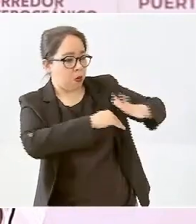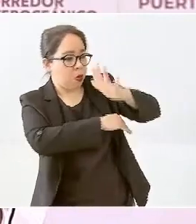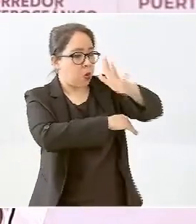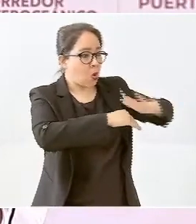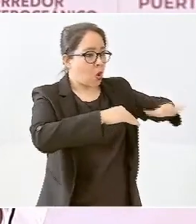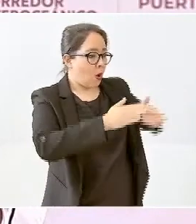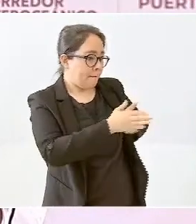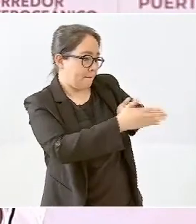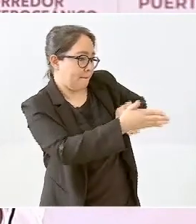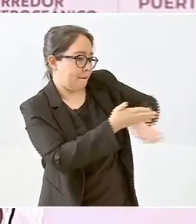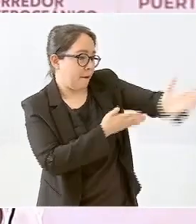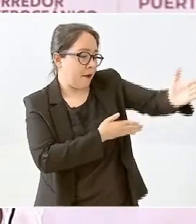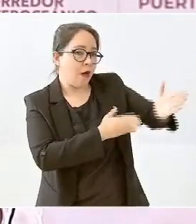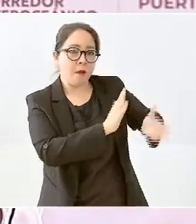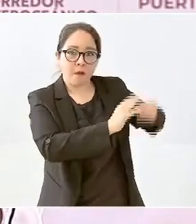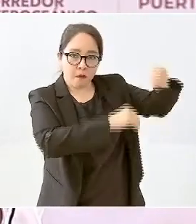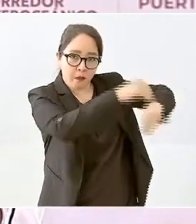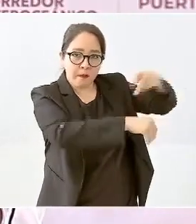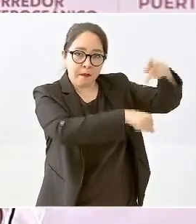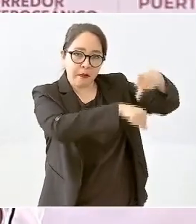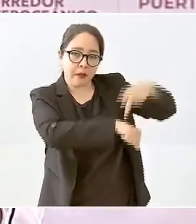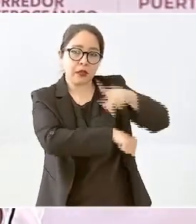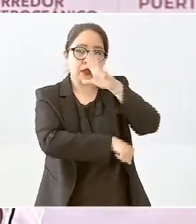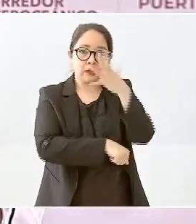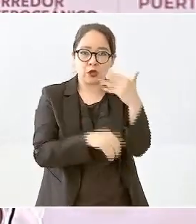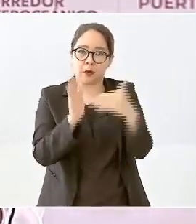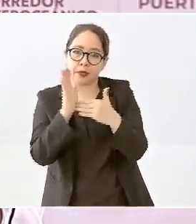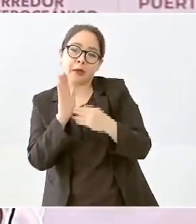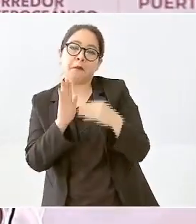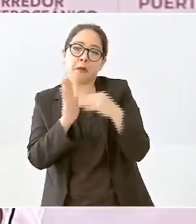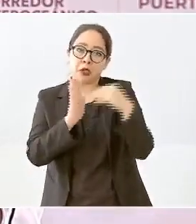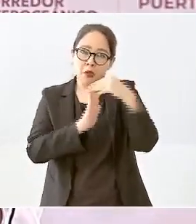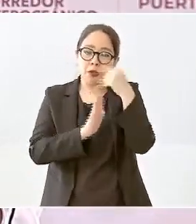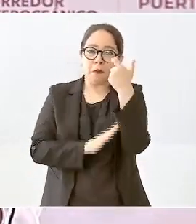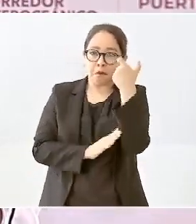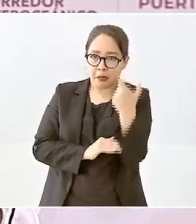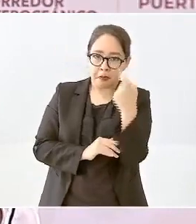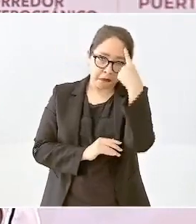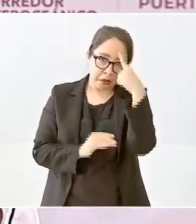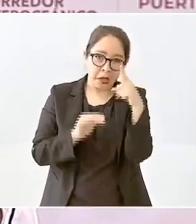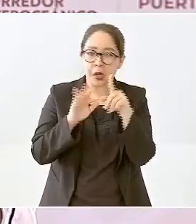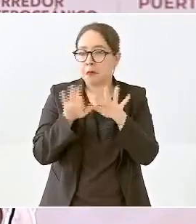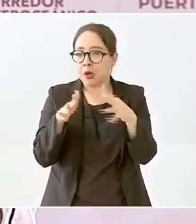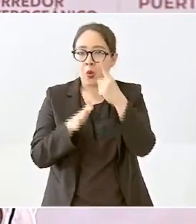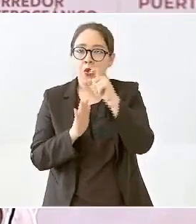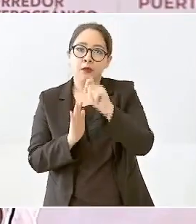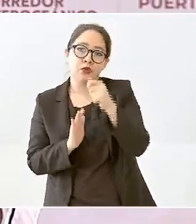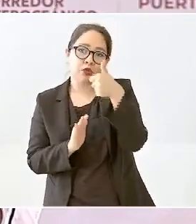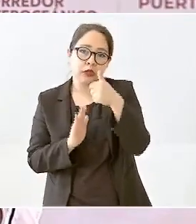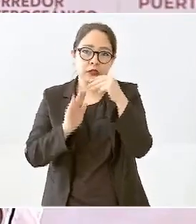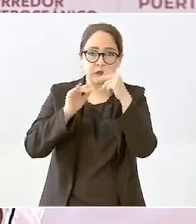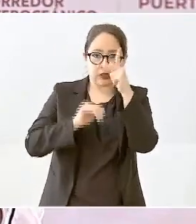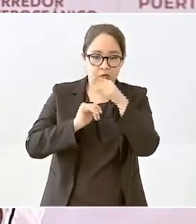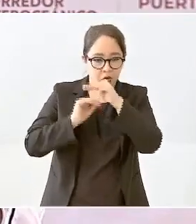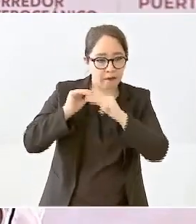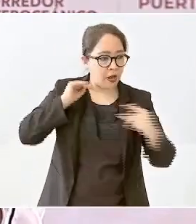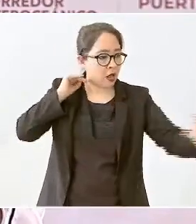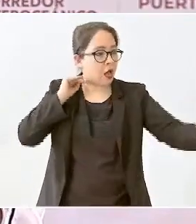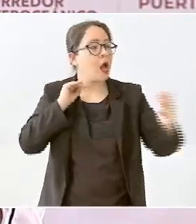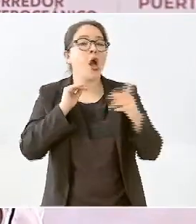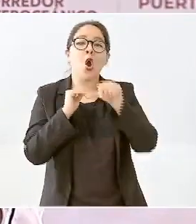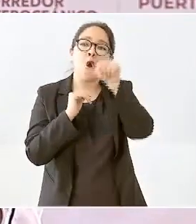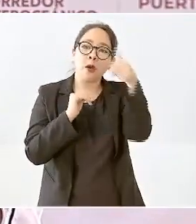con una inversión de 5.000 millones de pesos, que cuenta con una longitud de 1.6 kilómetros y más